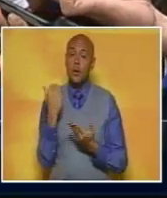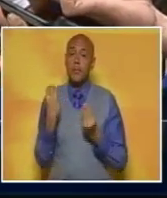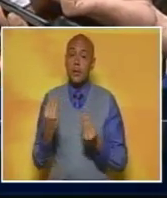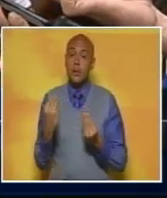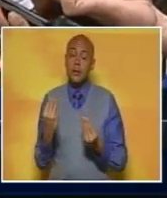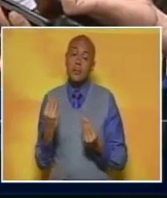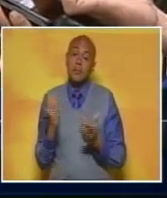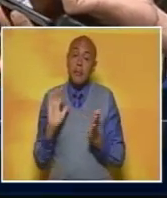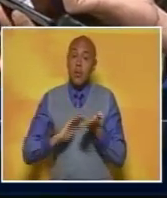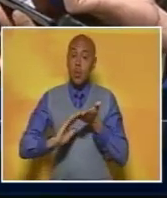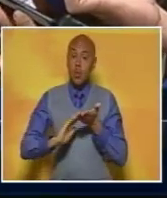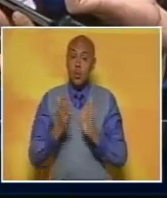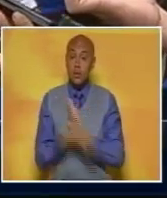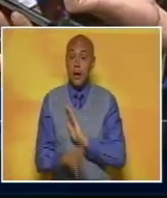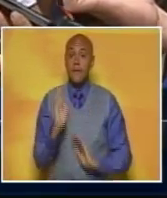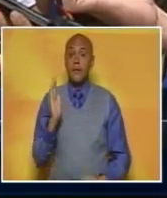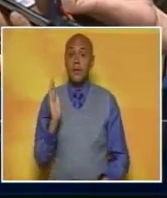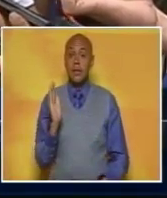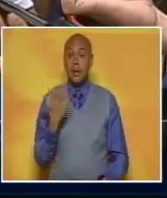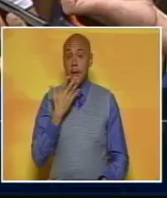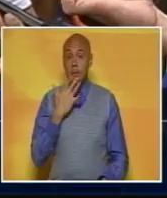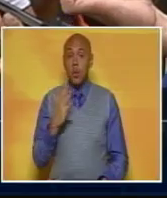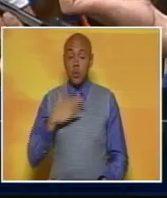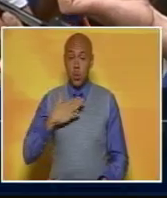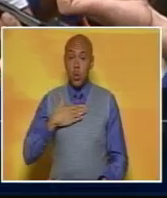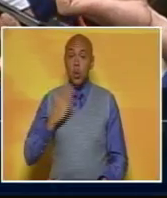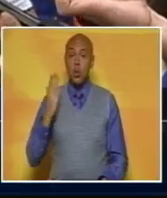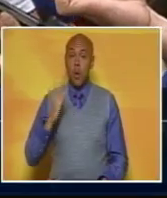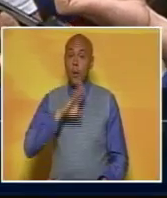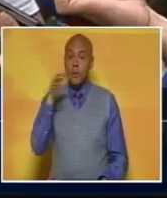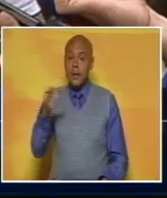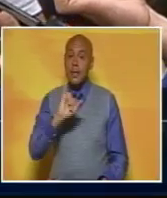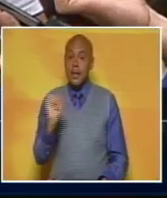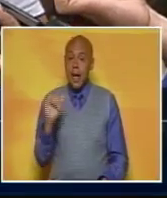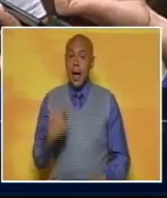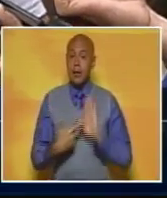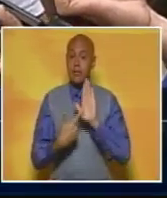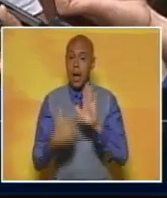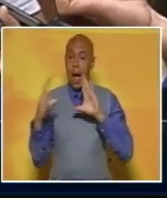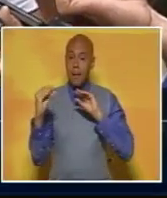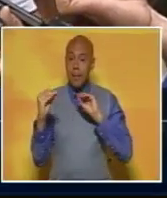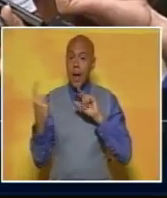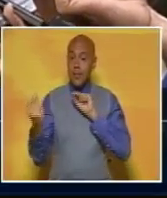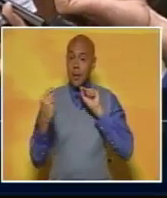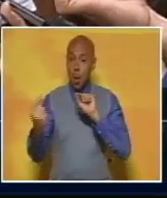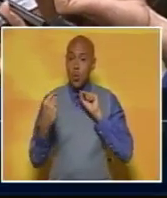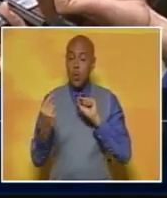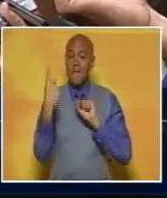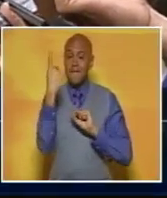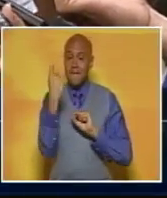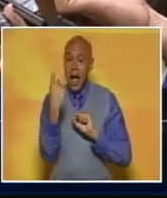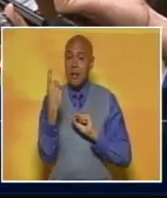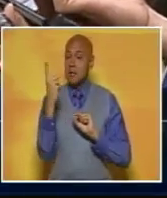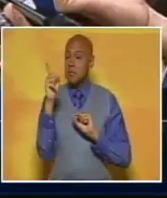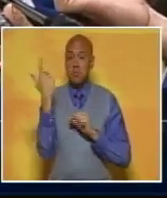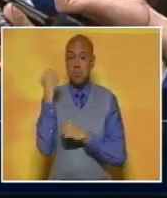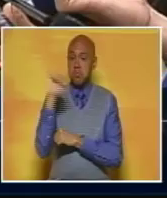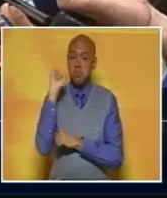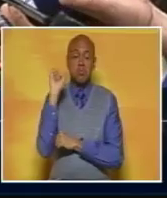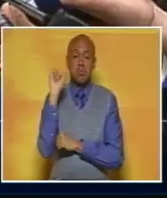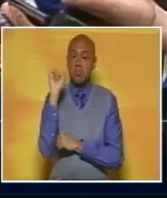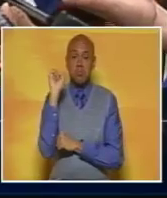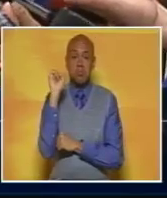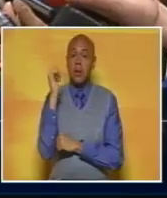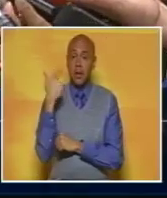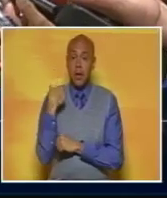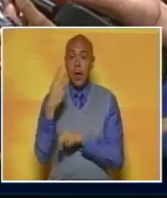a ver si nos solucionan, porque hemos salido, hemos hablado, hemos discutido y no nos hacen caso. Y mientras tanto